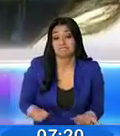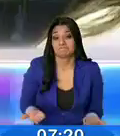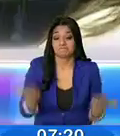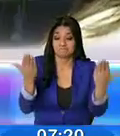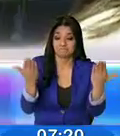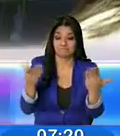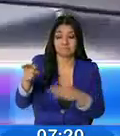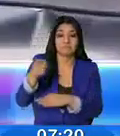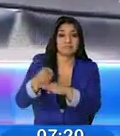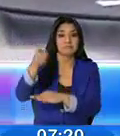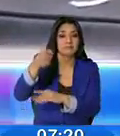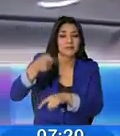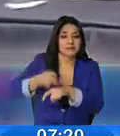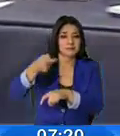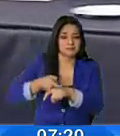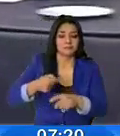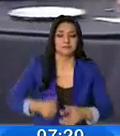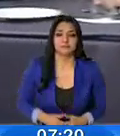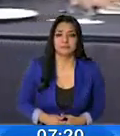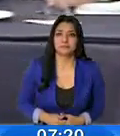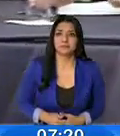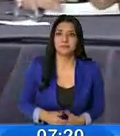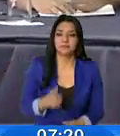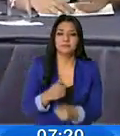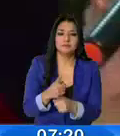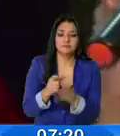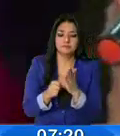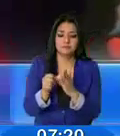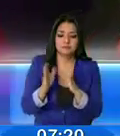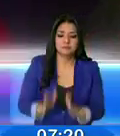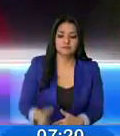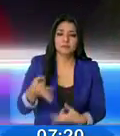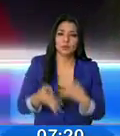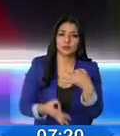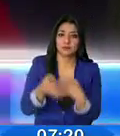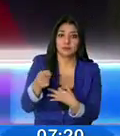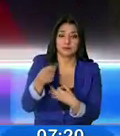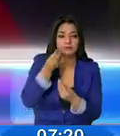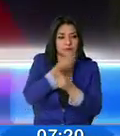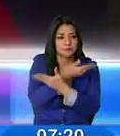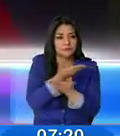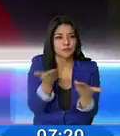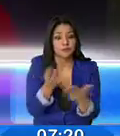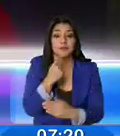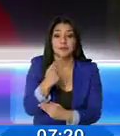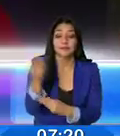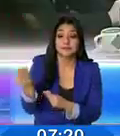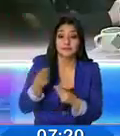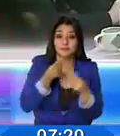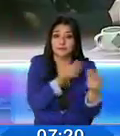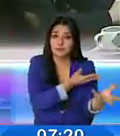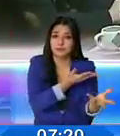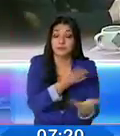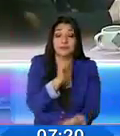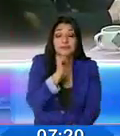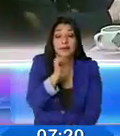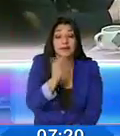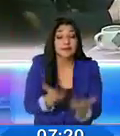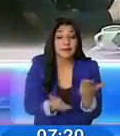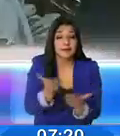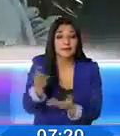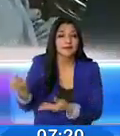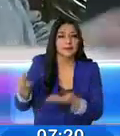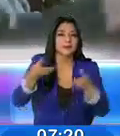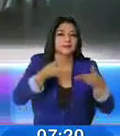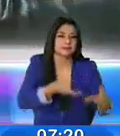una orden específica. Por ello, cuestionan lo dicho por la ministra de Justicia, Rosana Alvarado, al expresar que la información que podría faltar sería la